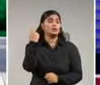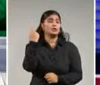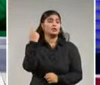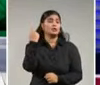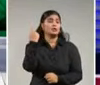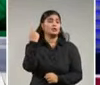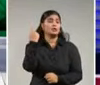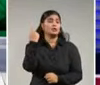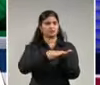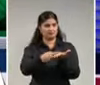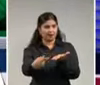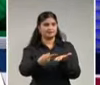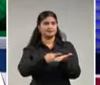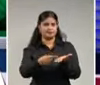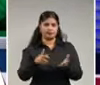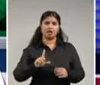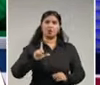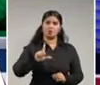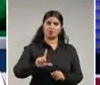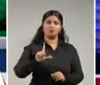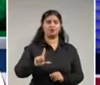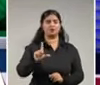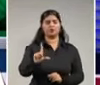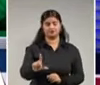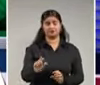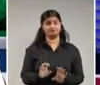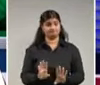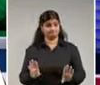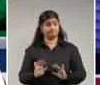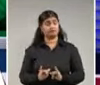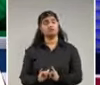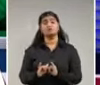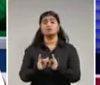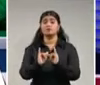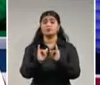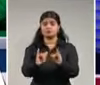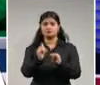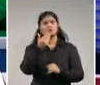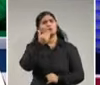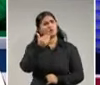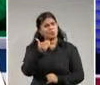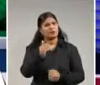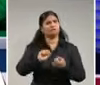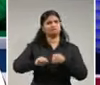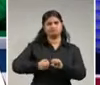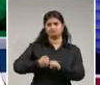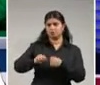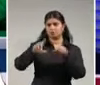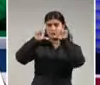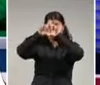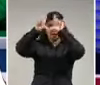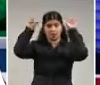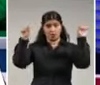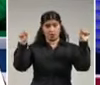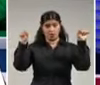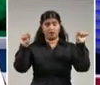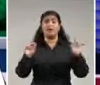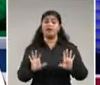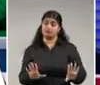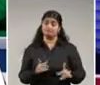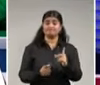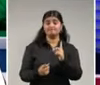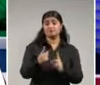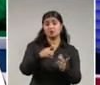lunes. Bueno, yo decía informaciones de una evolución favorable, no obstante, a